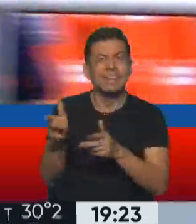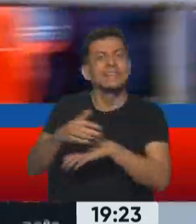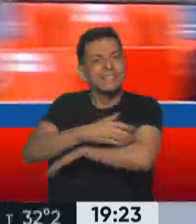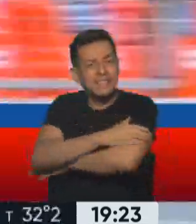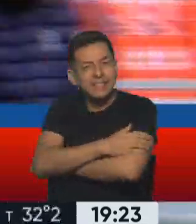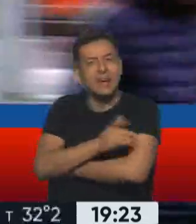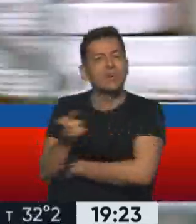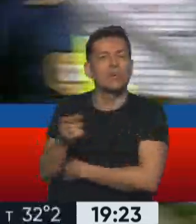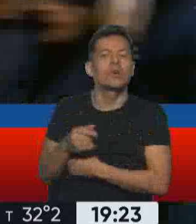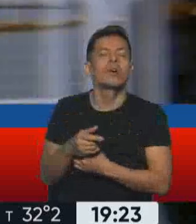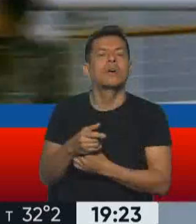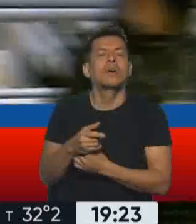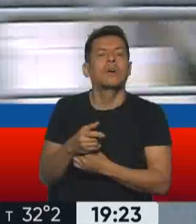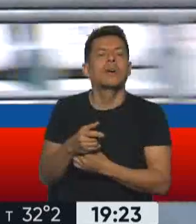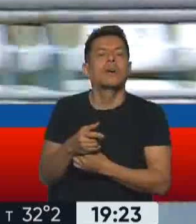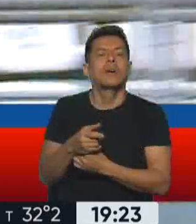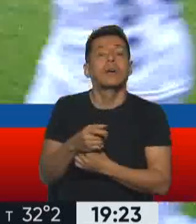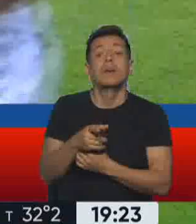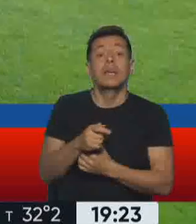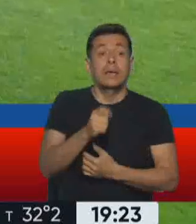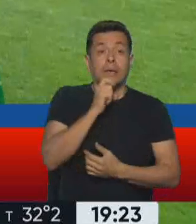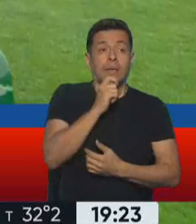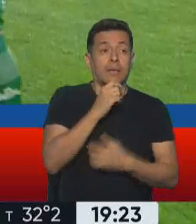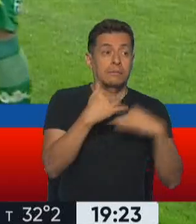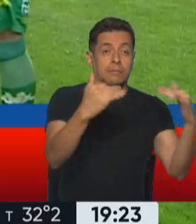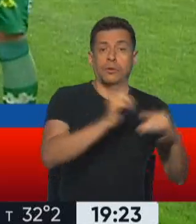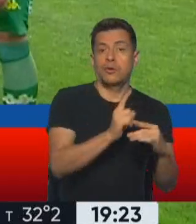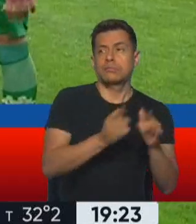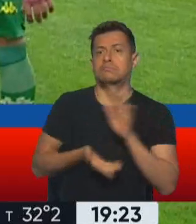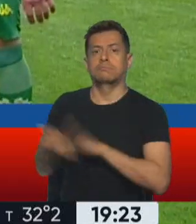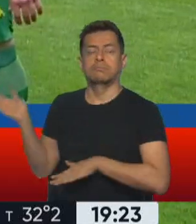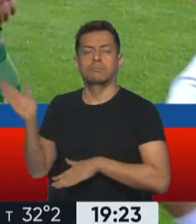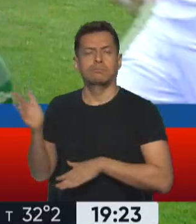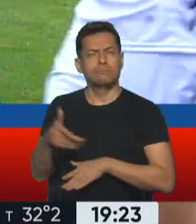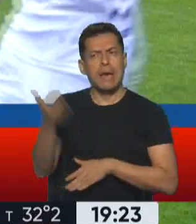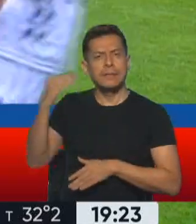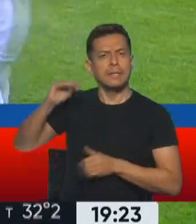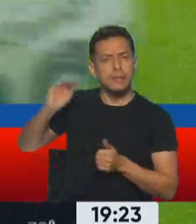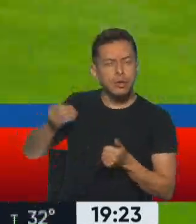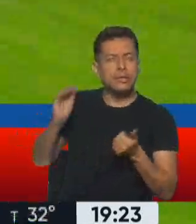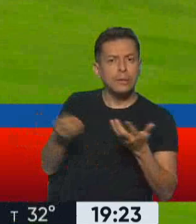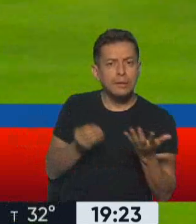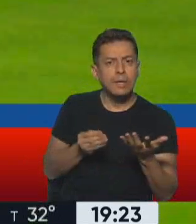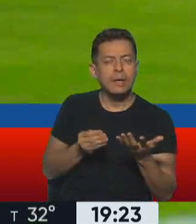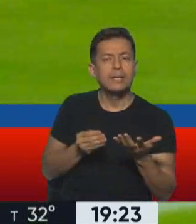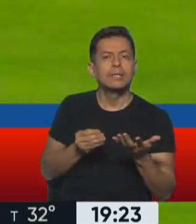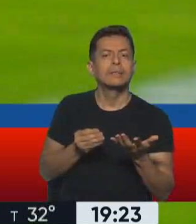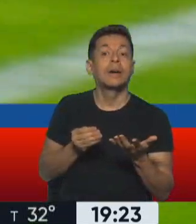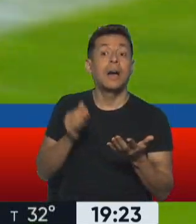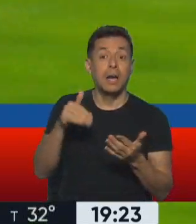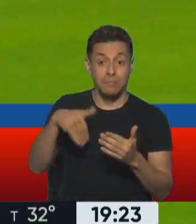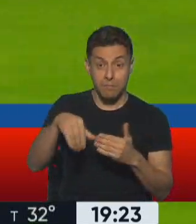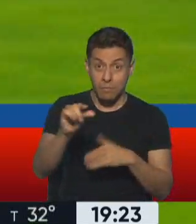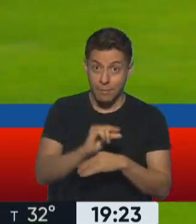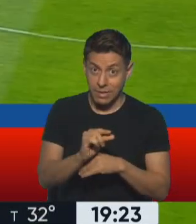por eso pedimos la participación se fue sin conferencia de prensa con lo cual hace pensar que después de tantas derrotas consecutivas estemos hablando en horas en